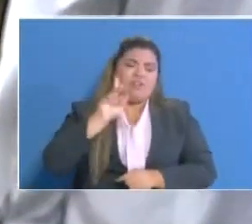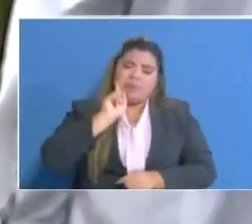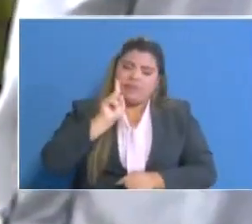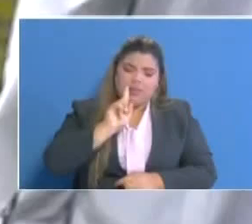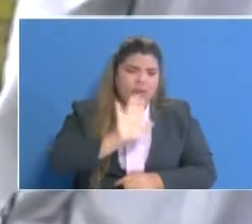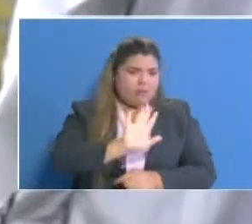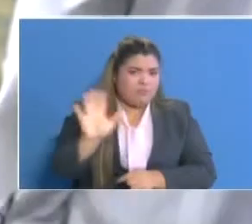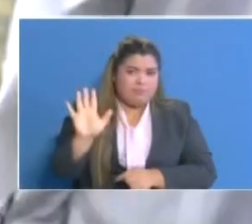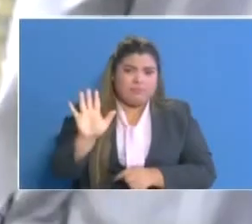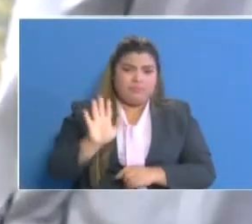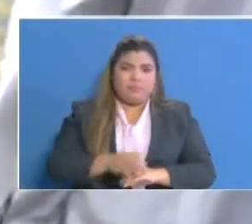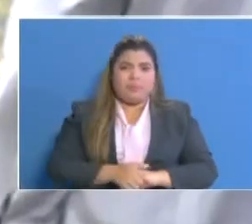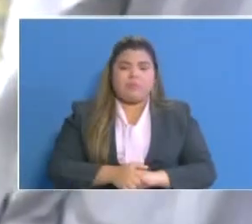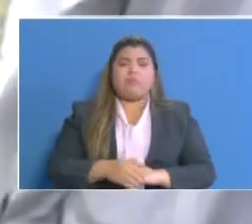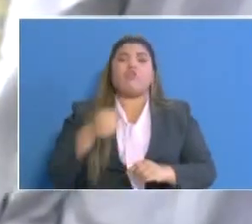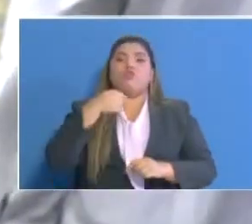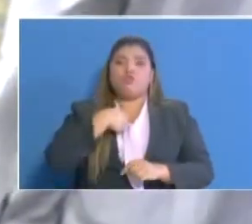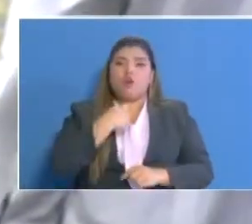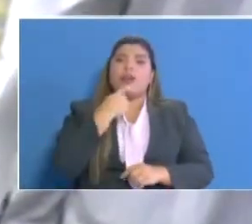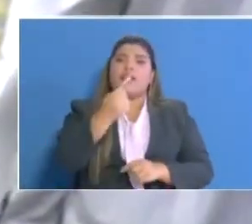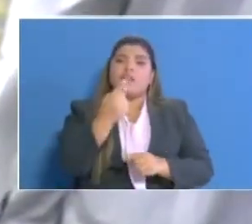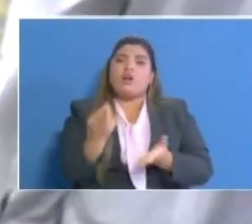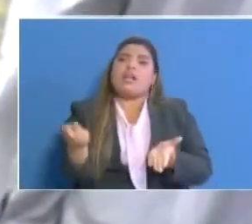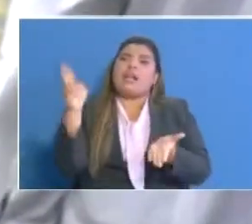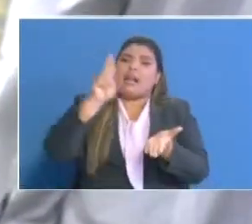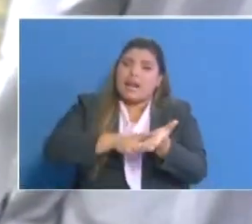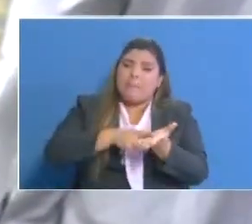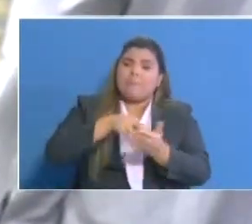Vuelvo y reitero hoy.